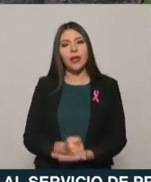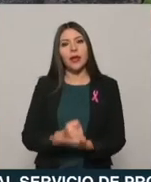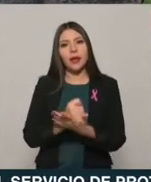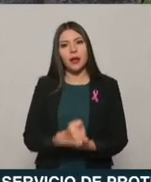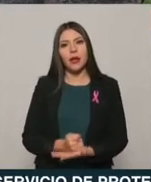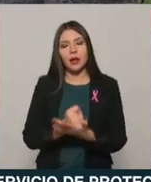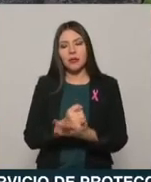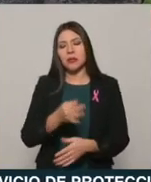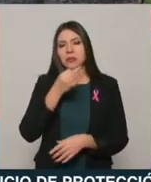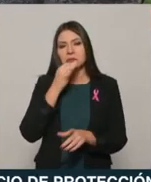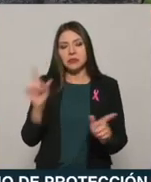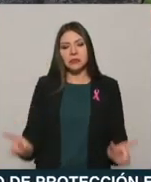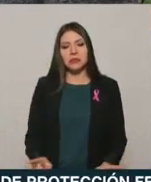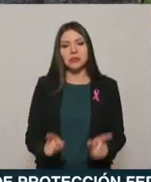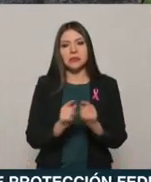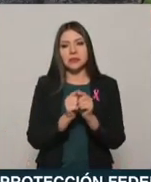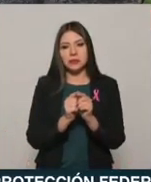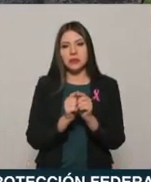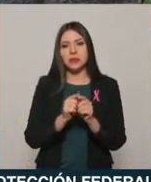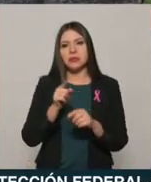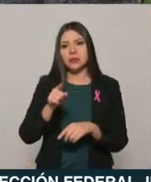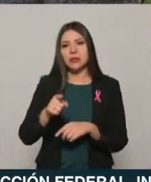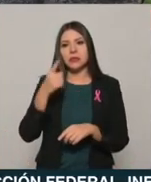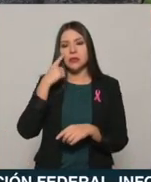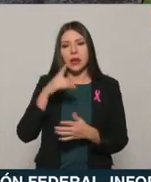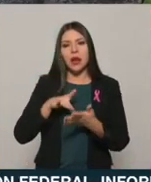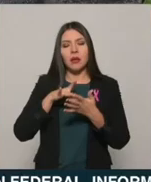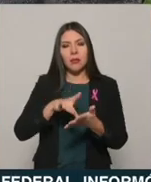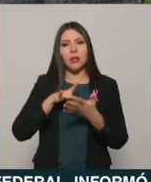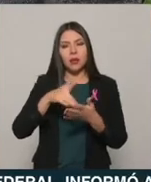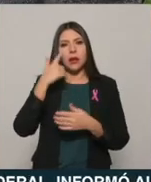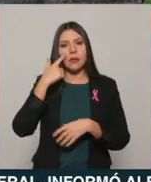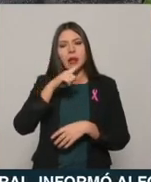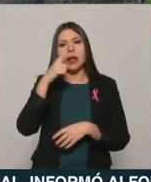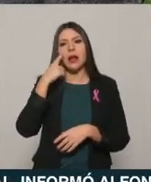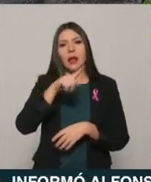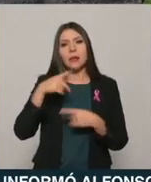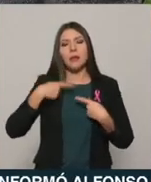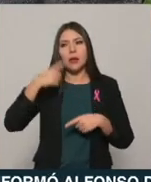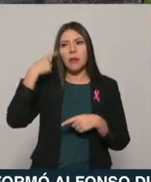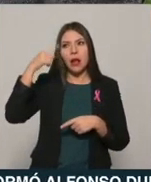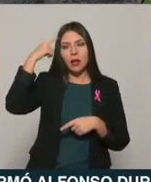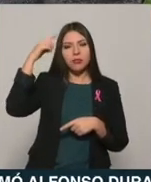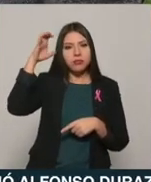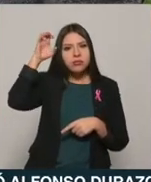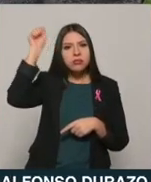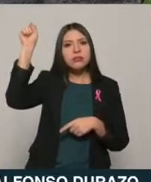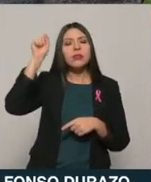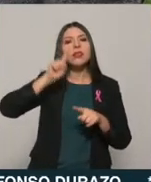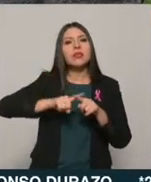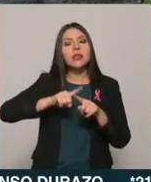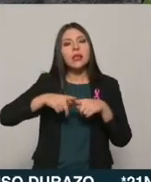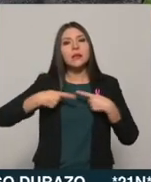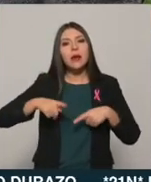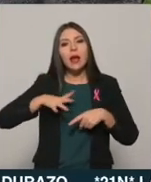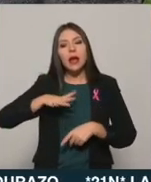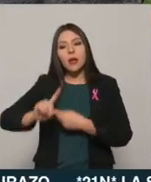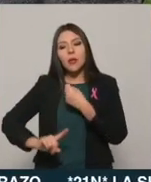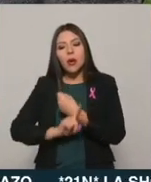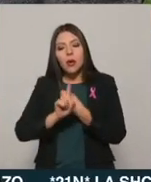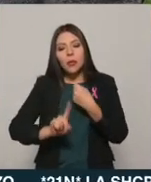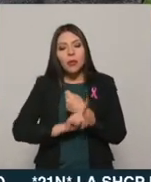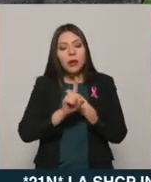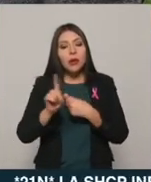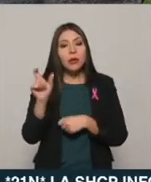terapéutico breve de corte racional, emotivo y cognitivo-conductual a las familias que están en conflicto y donde el